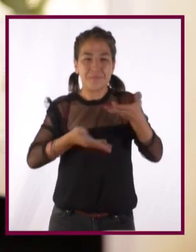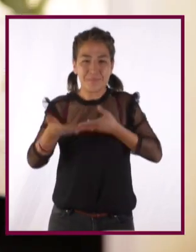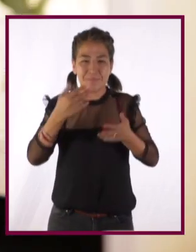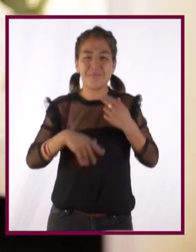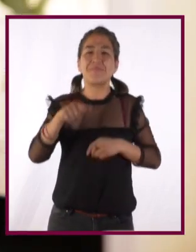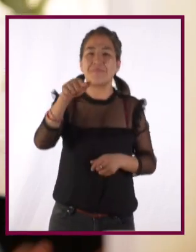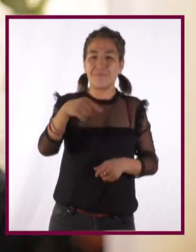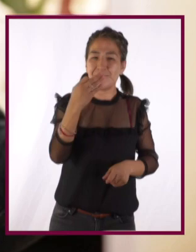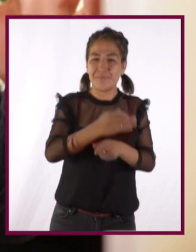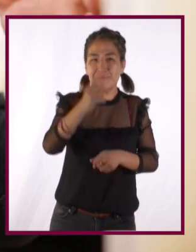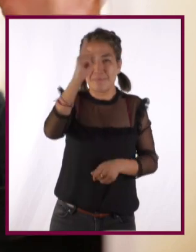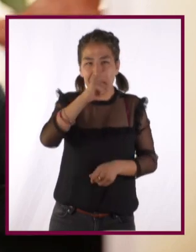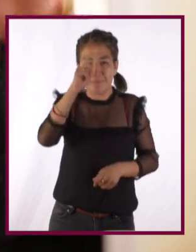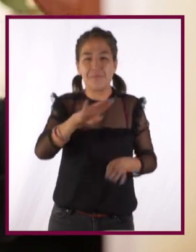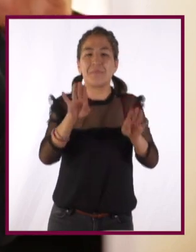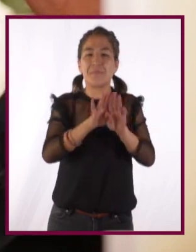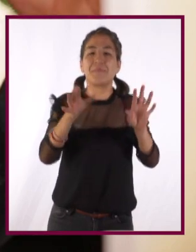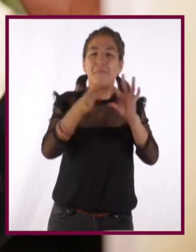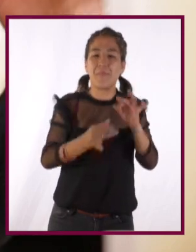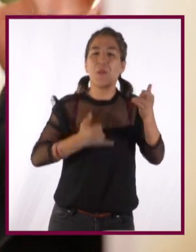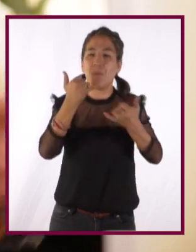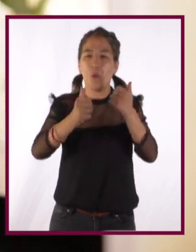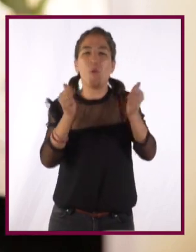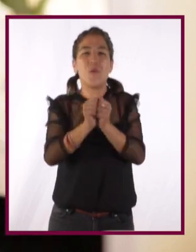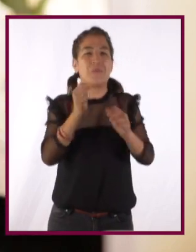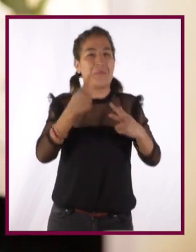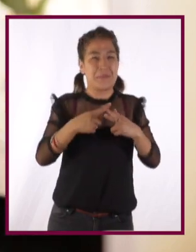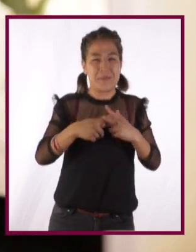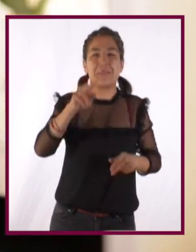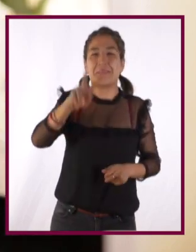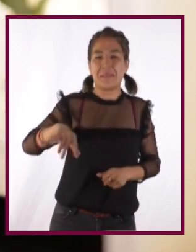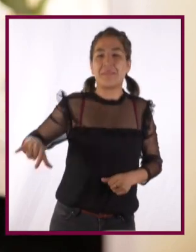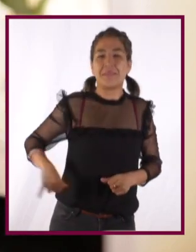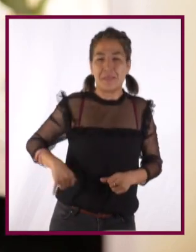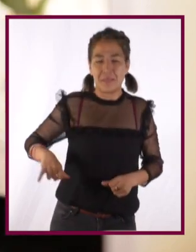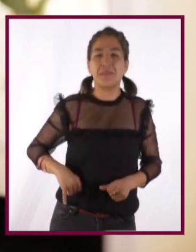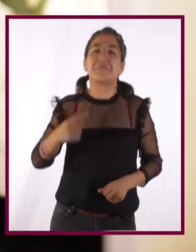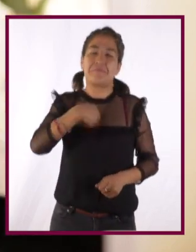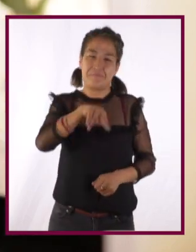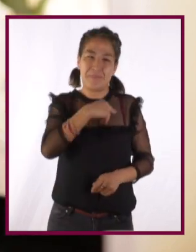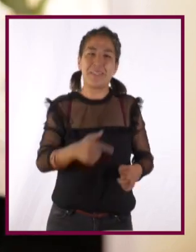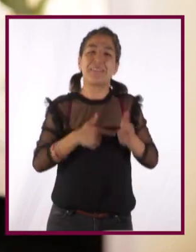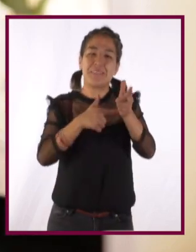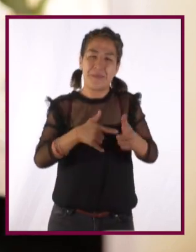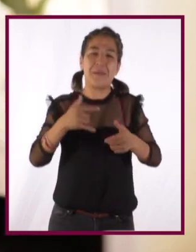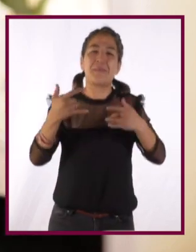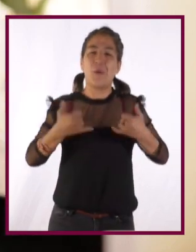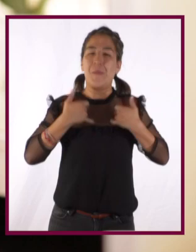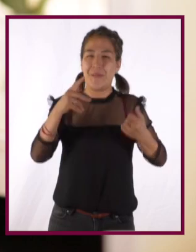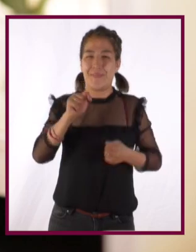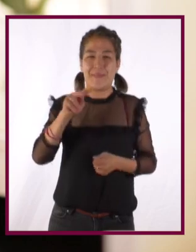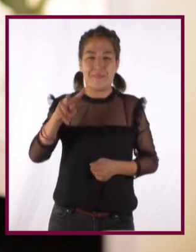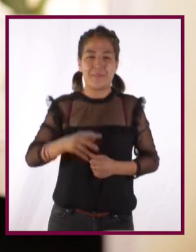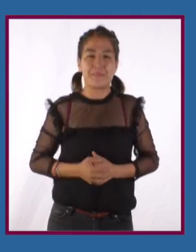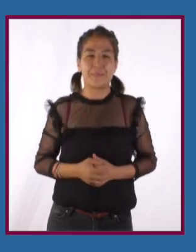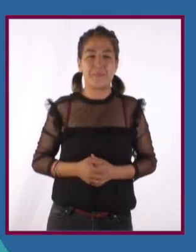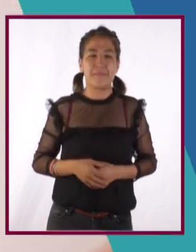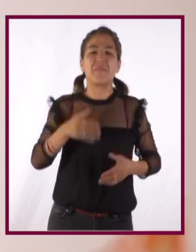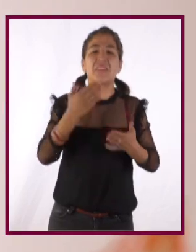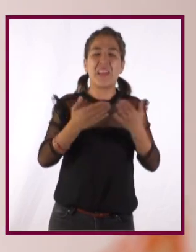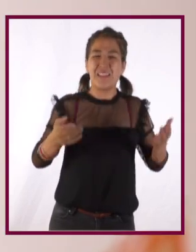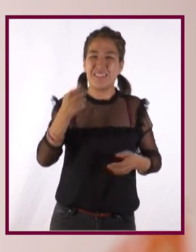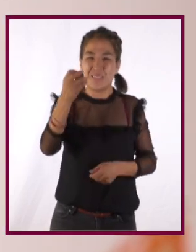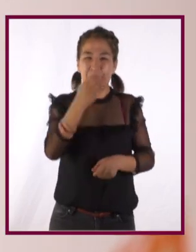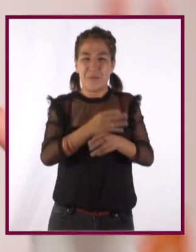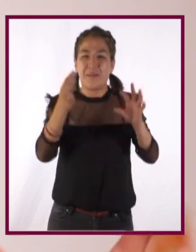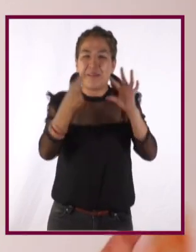Muchas gracias por estos consejos y la analogía del juego con las matemáticas, que es muy interesante. Nosotros continuamos en Jóvenes en TV. Oye,